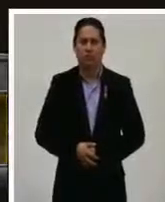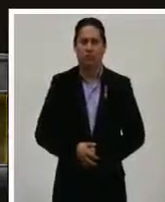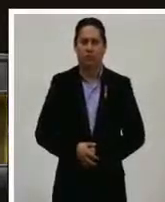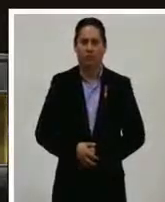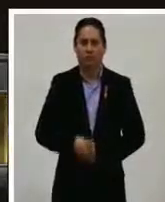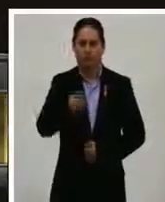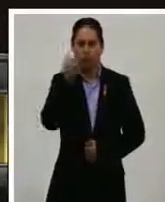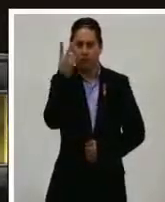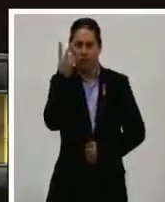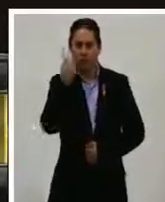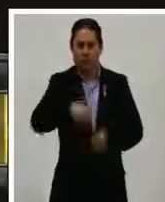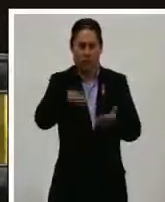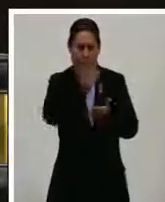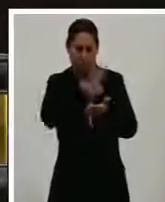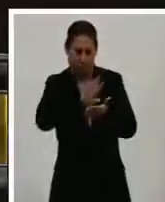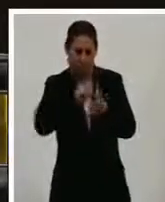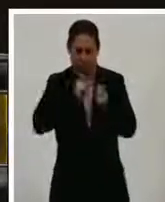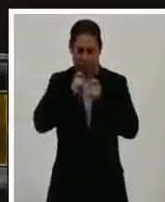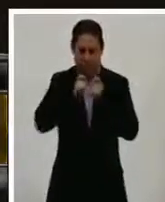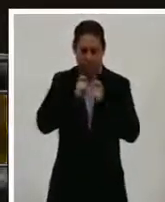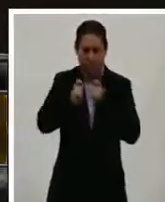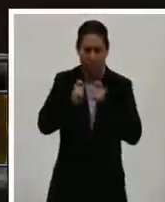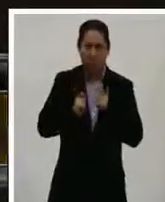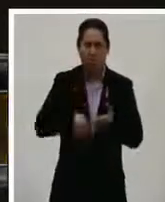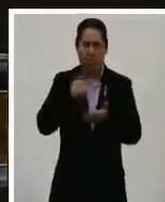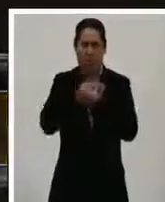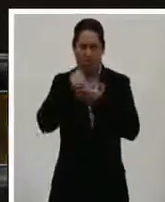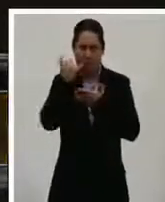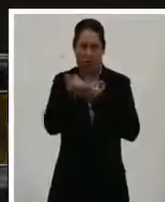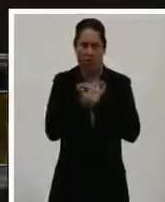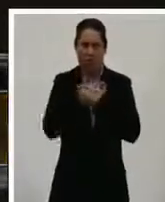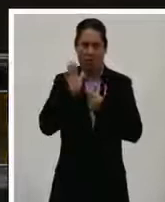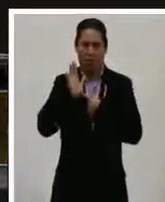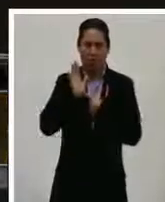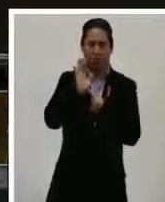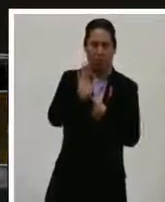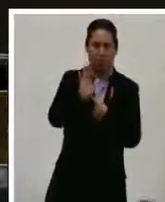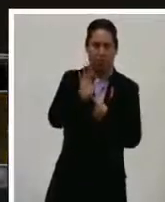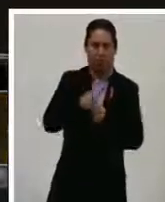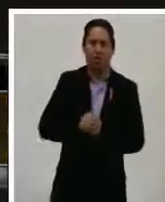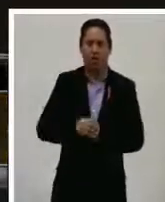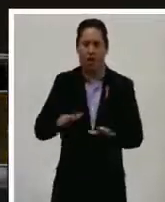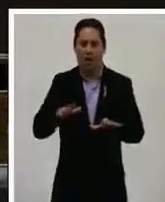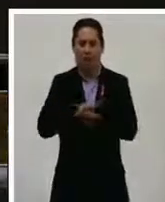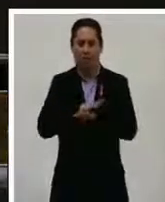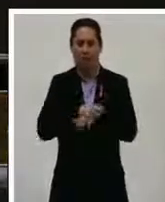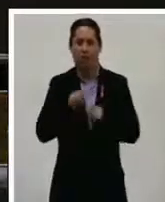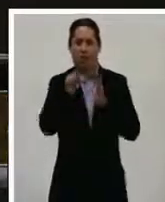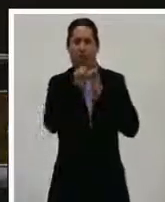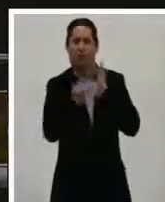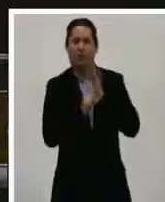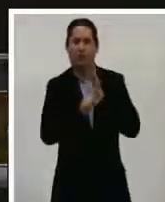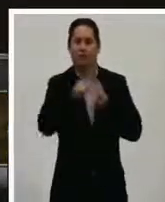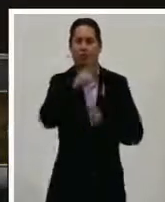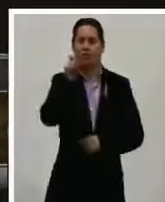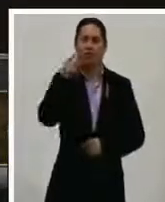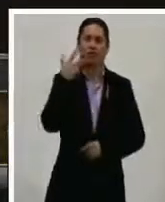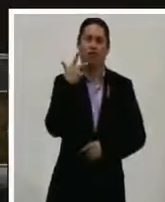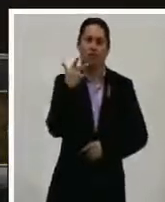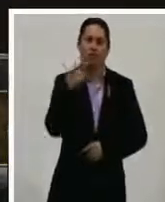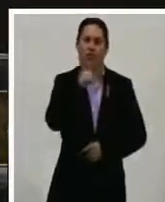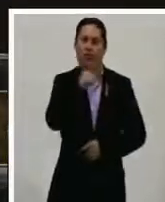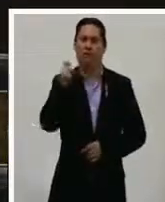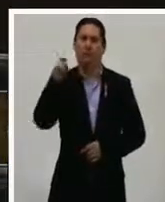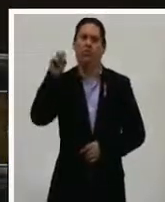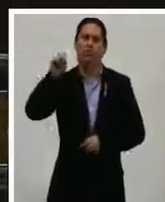lectura y trámite legislativo de la minuta proyecto de decreto por el que se reforman los artículos 108